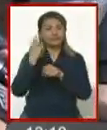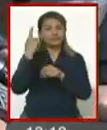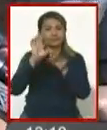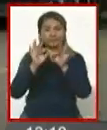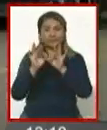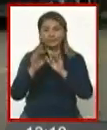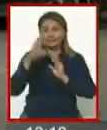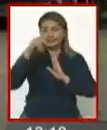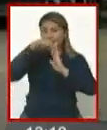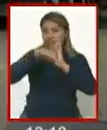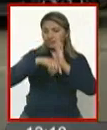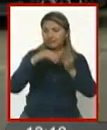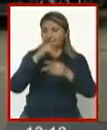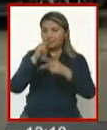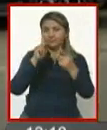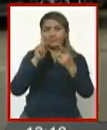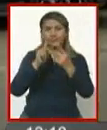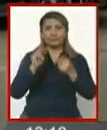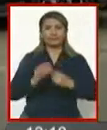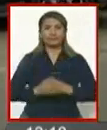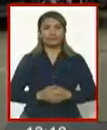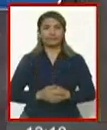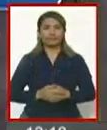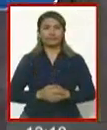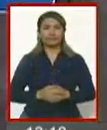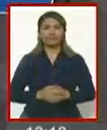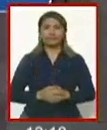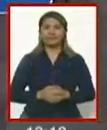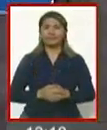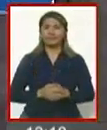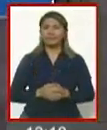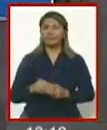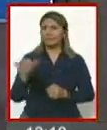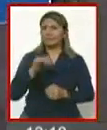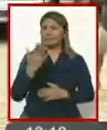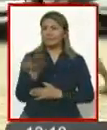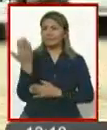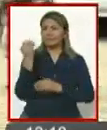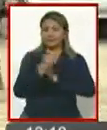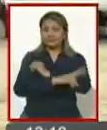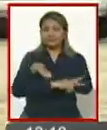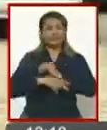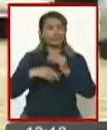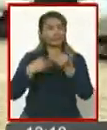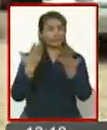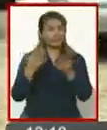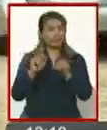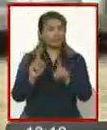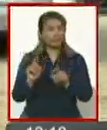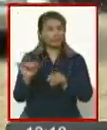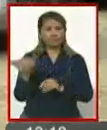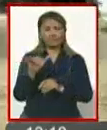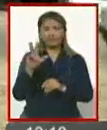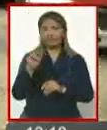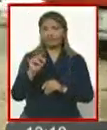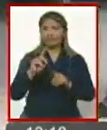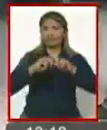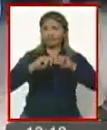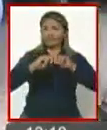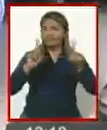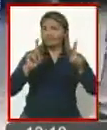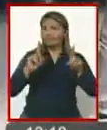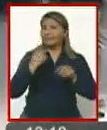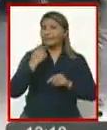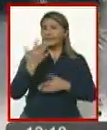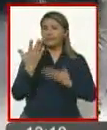poder detallarlo con precisión. ¿Qué puntos similares que se hayan registrado en los últimos? No, similares no, pero